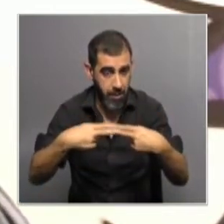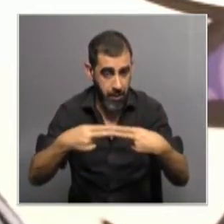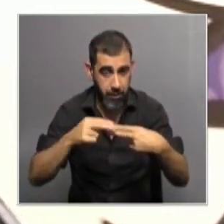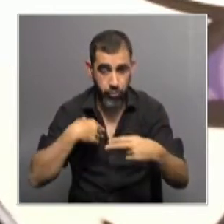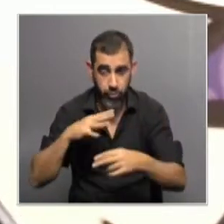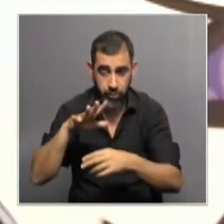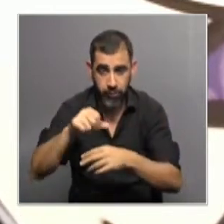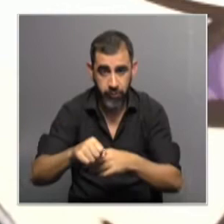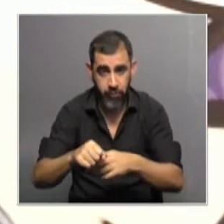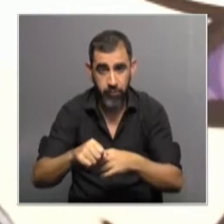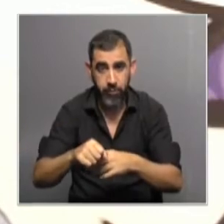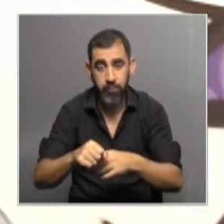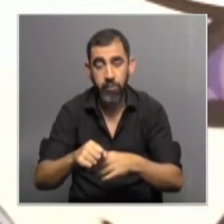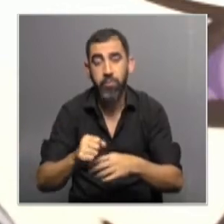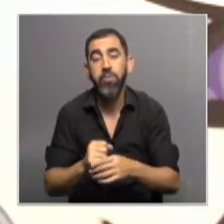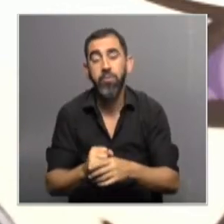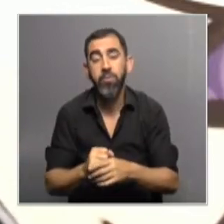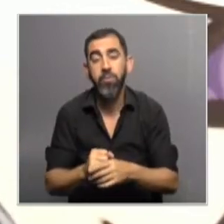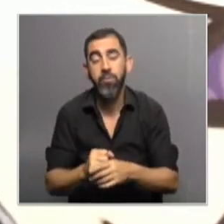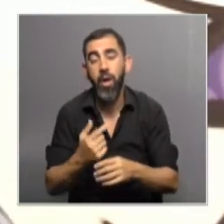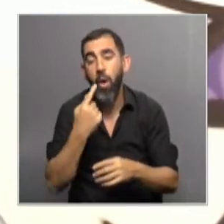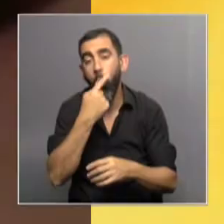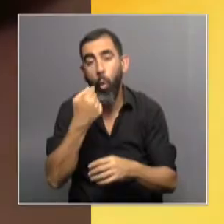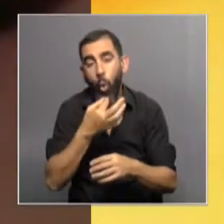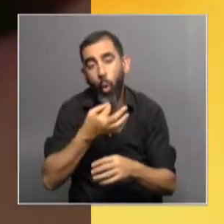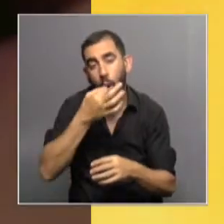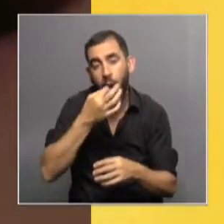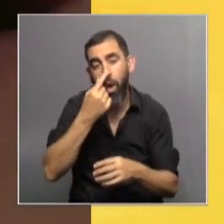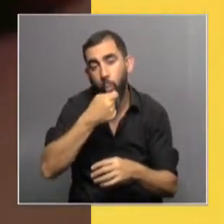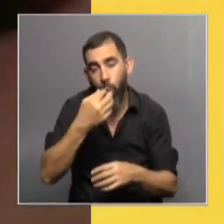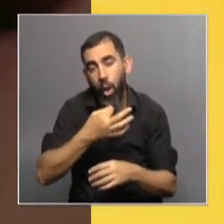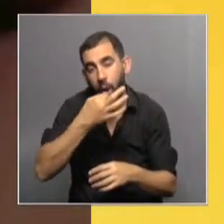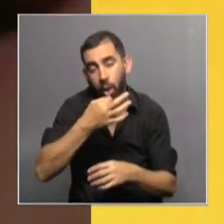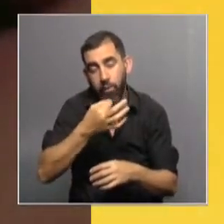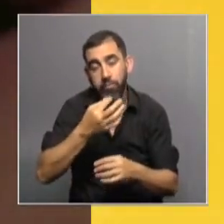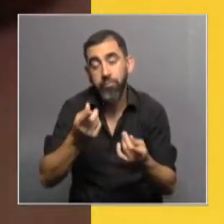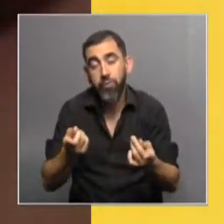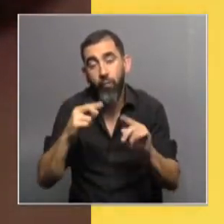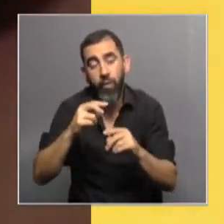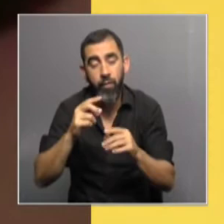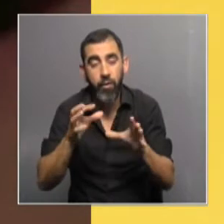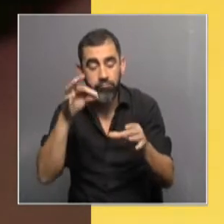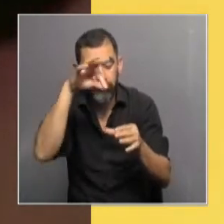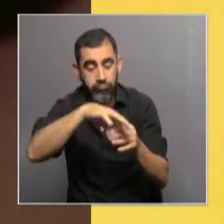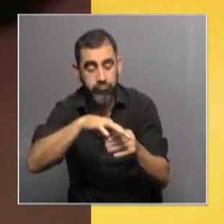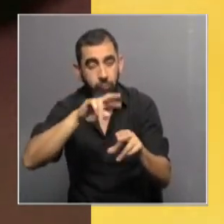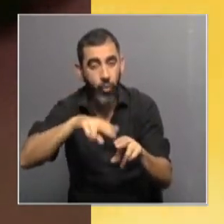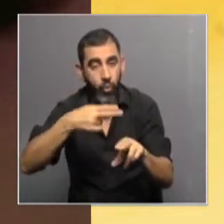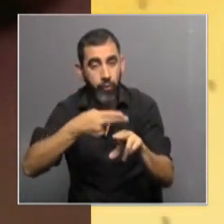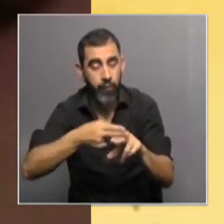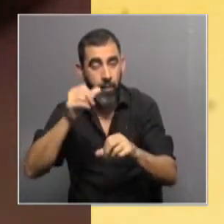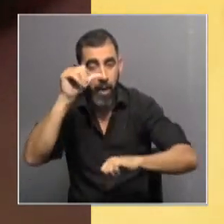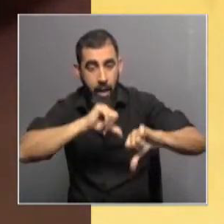colecta la muestra de la parte de la boca y regresa la muestra para el